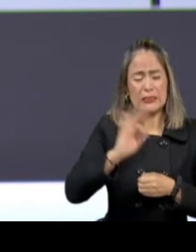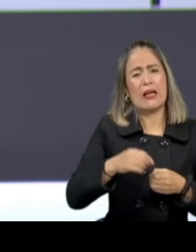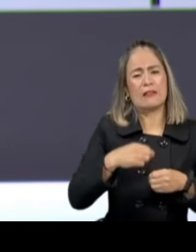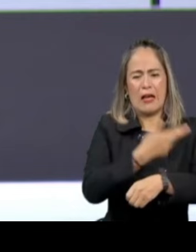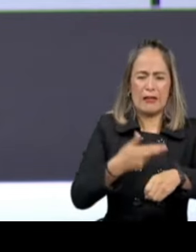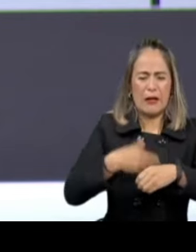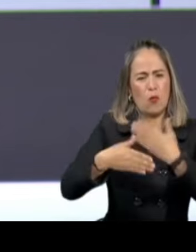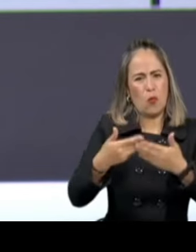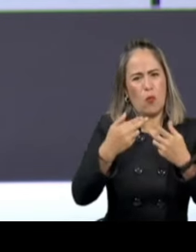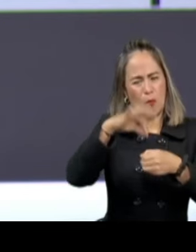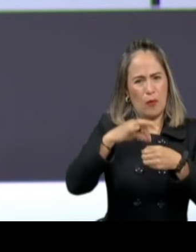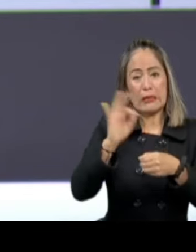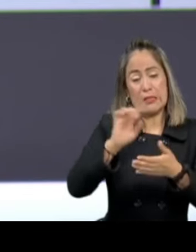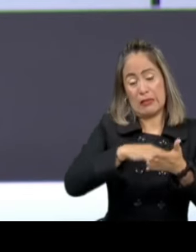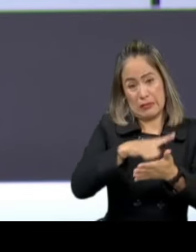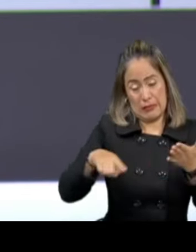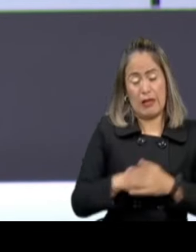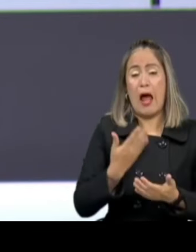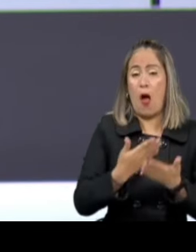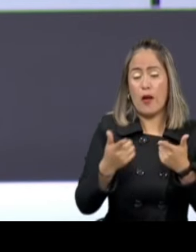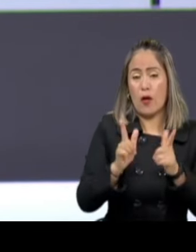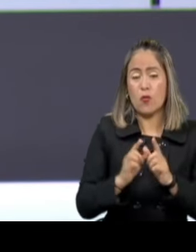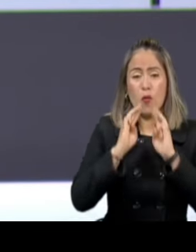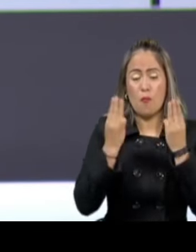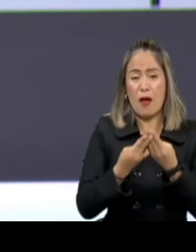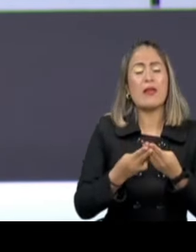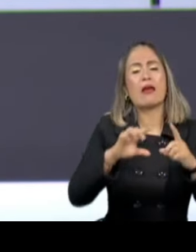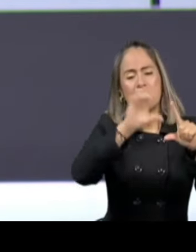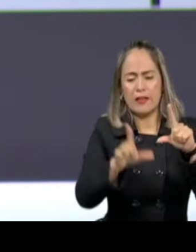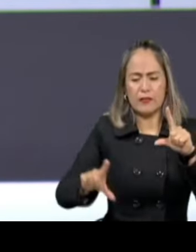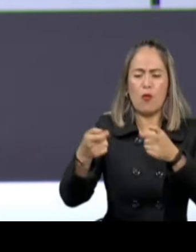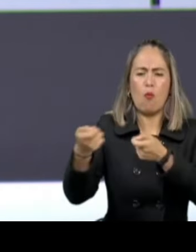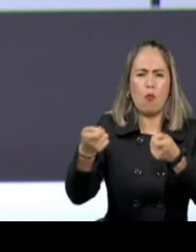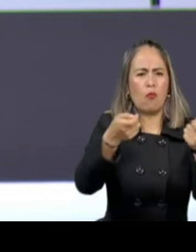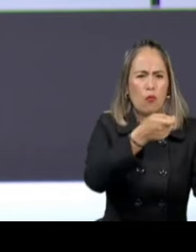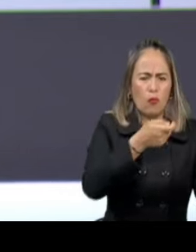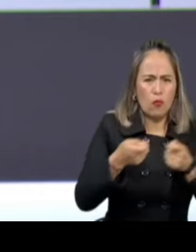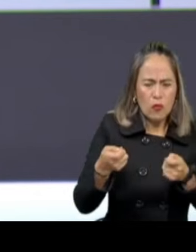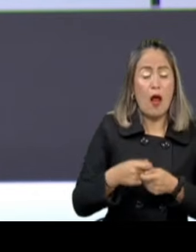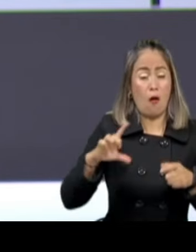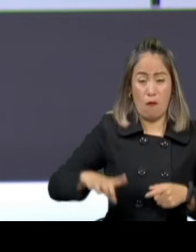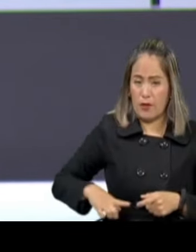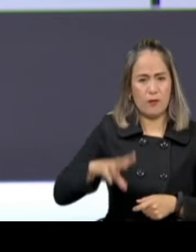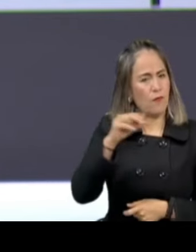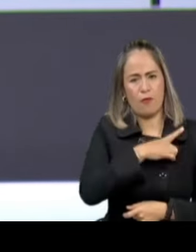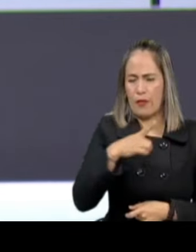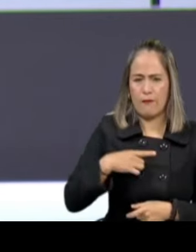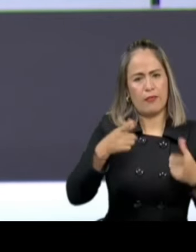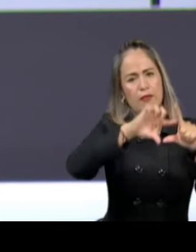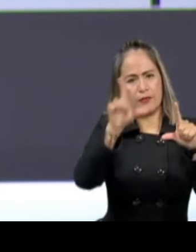comicios hoy el crimen organizado controla vastos territorios del país el gobierno no debe permitir que ese control